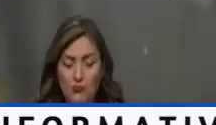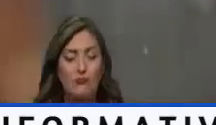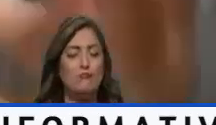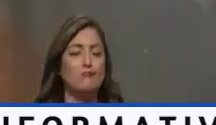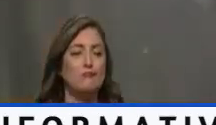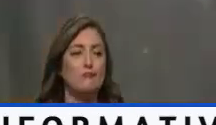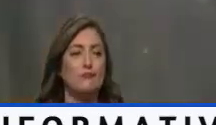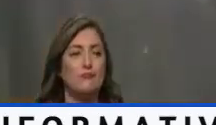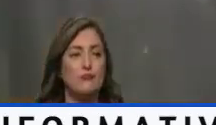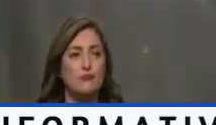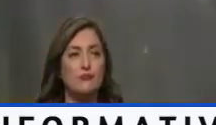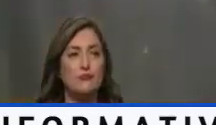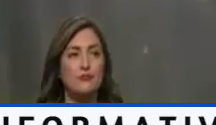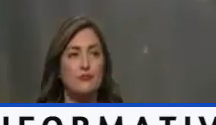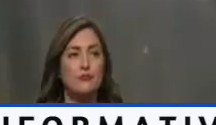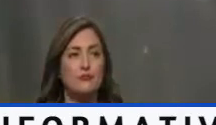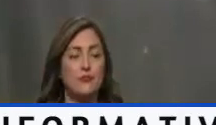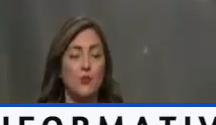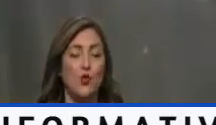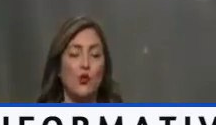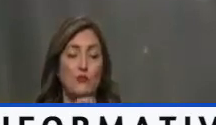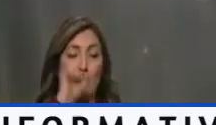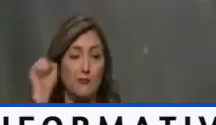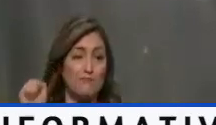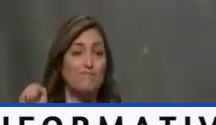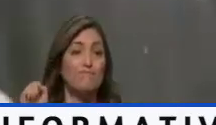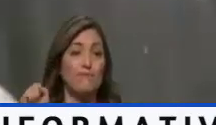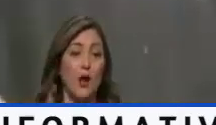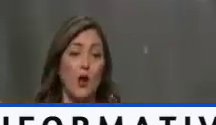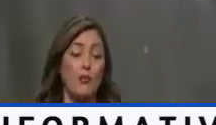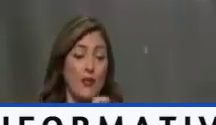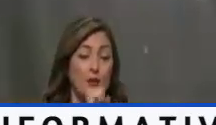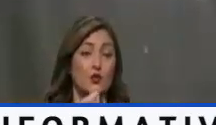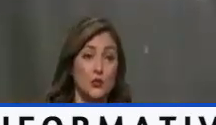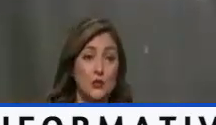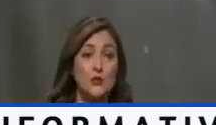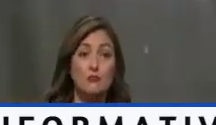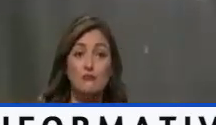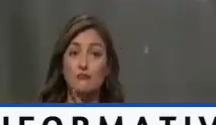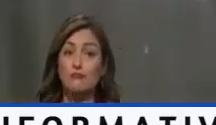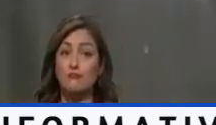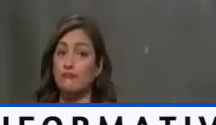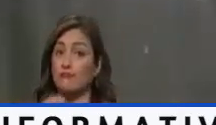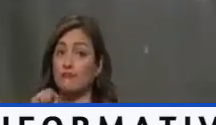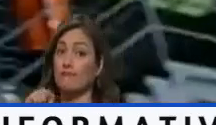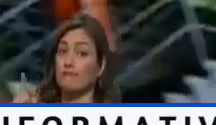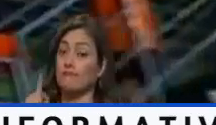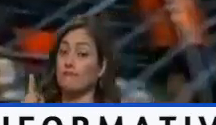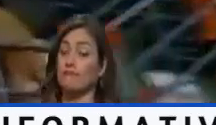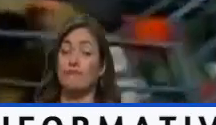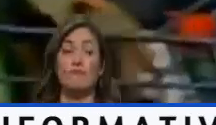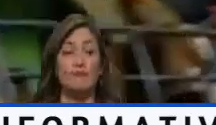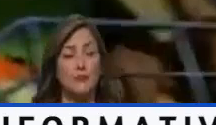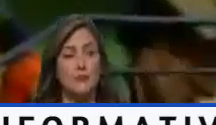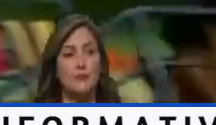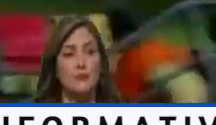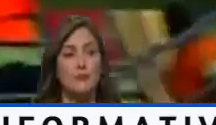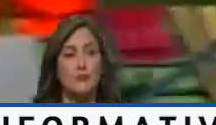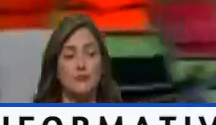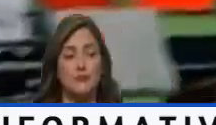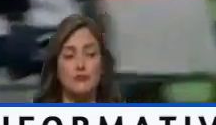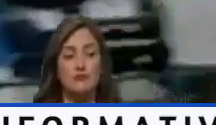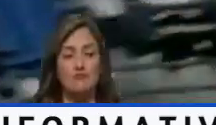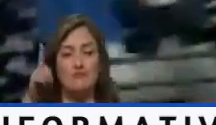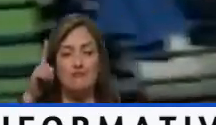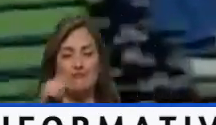Porque recuérdate, hay cierto derecho que tiene reo y hay cierto derecho que no tiene reo. Espinosa y Guevara coinciden. Deshacer las estructuras y